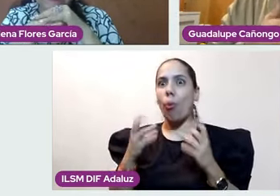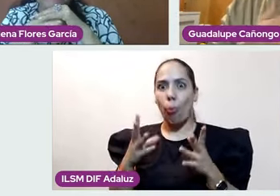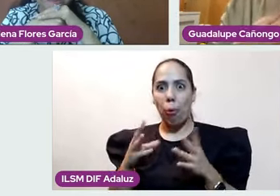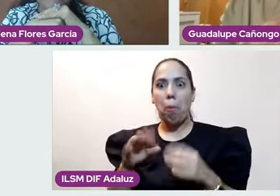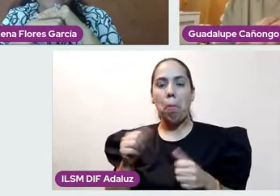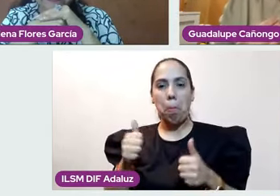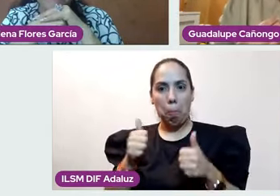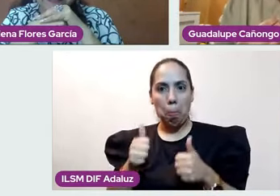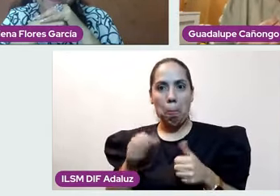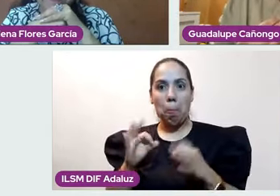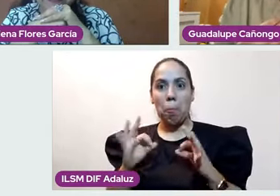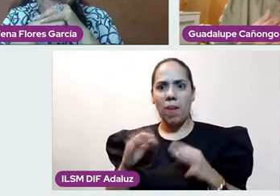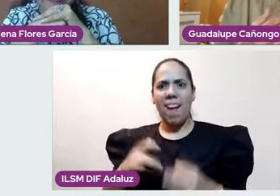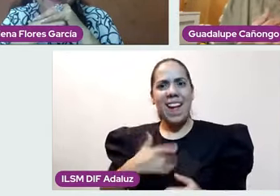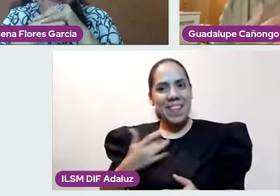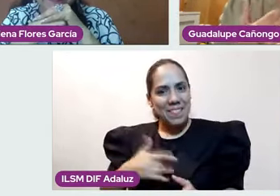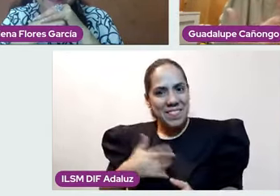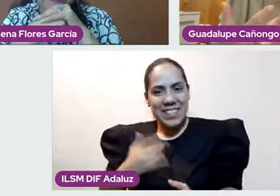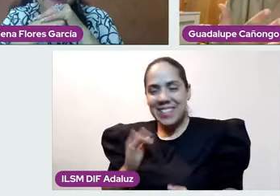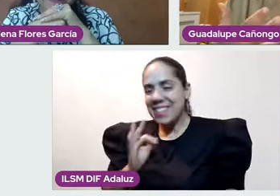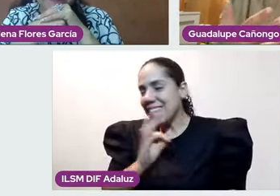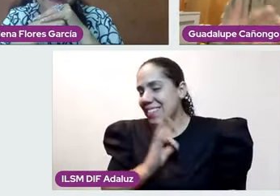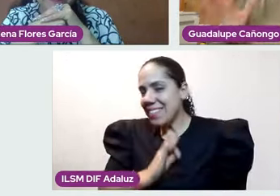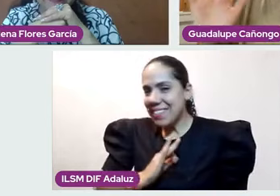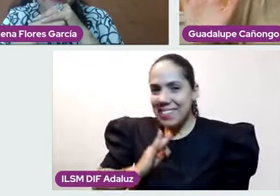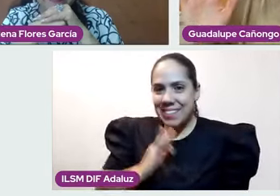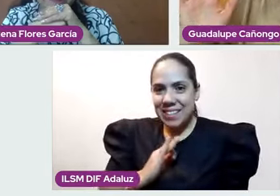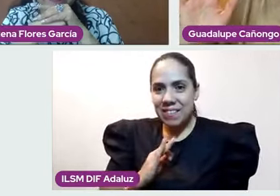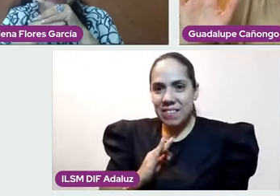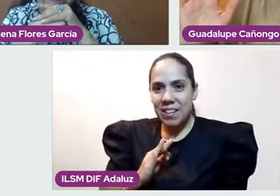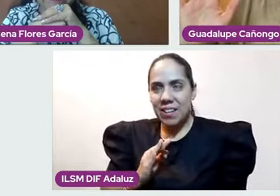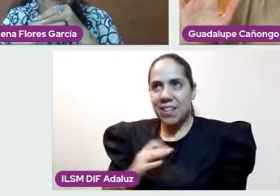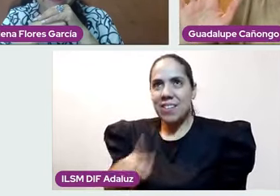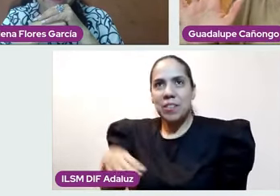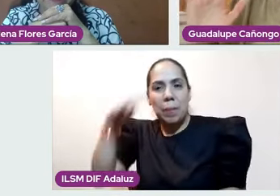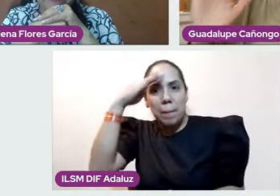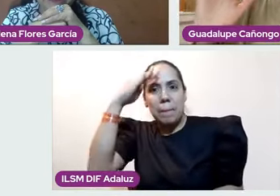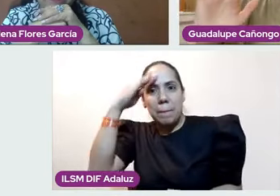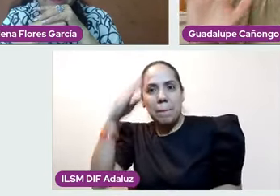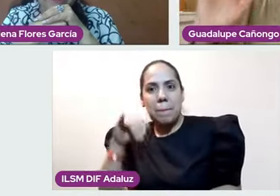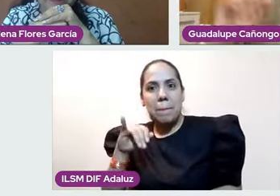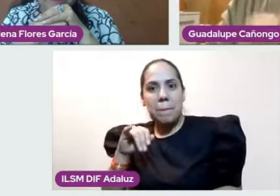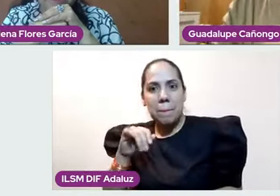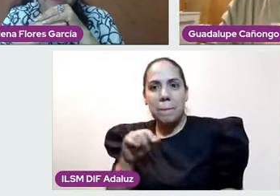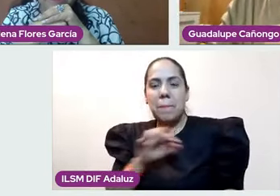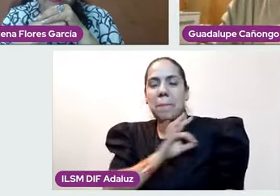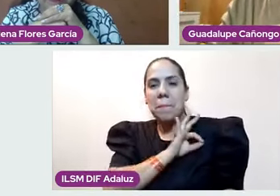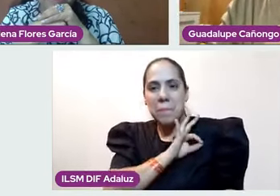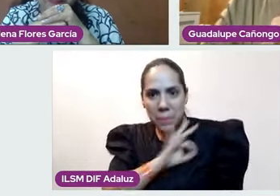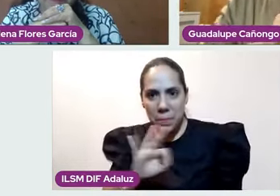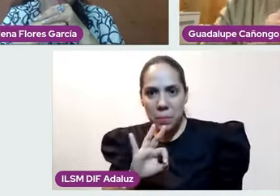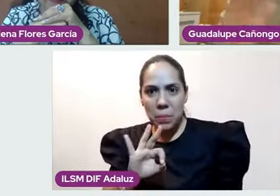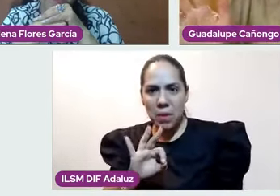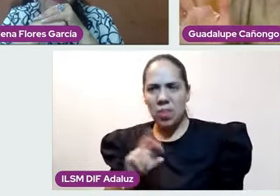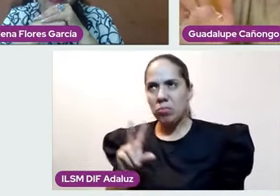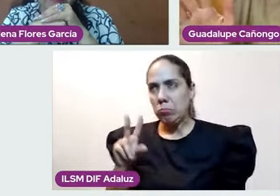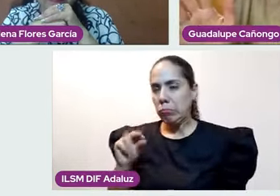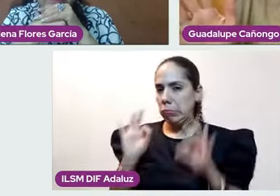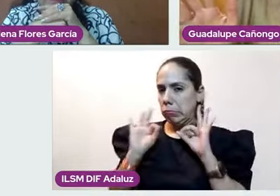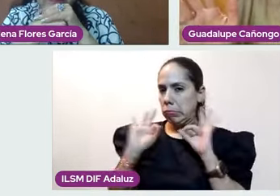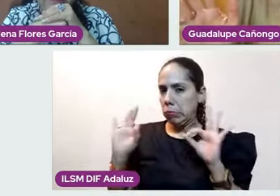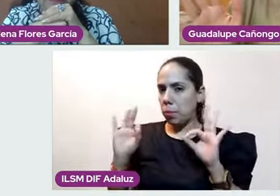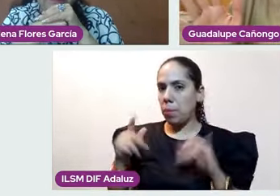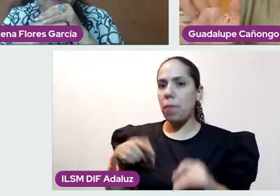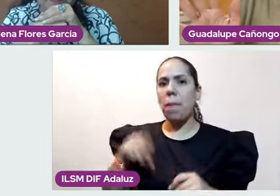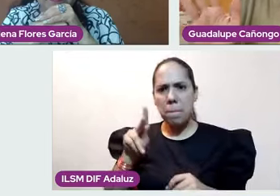y dije, sí puedo. O sea, a lo mejor no me quedó perfecto, pero está comestible, ¿no? Lo mismo